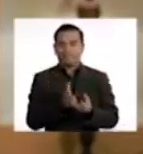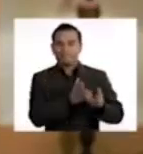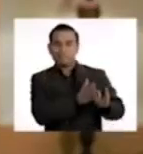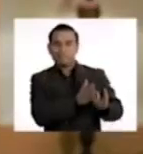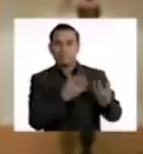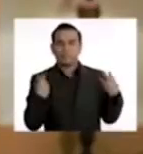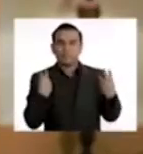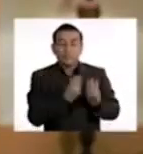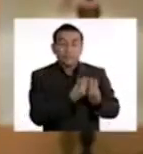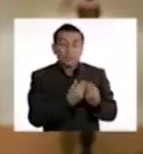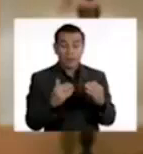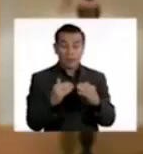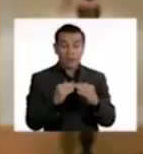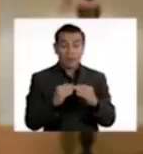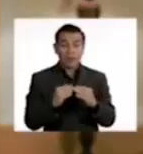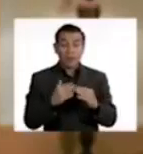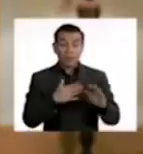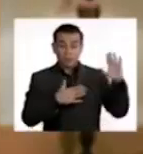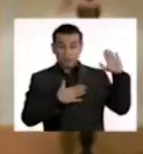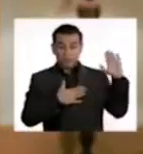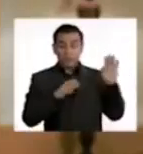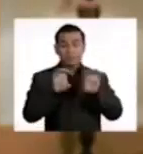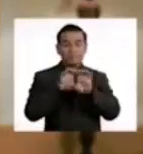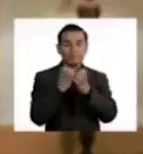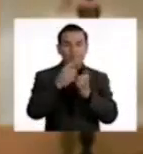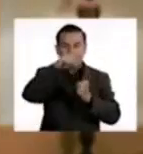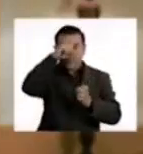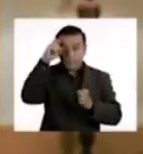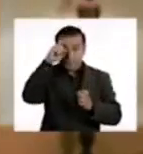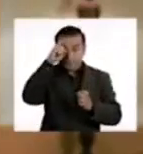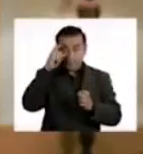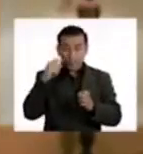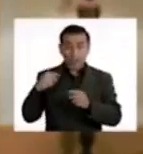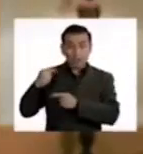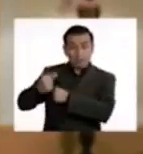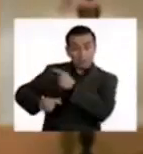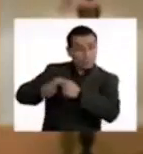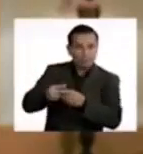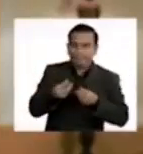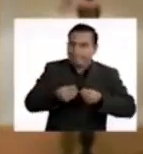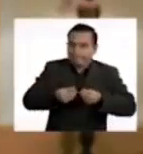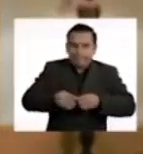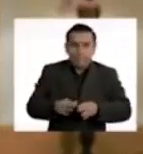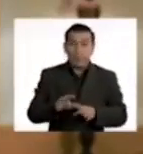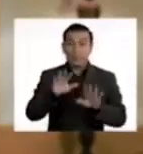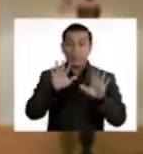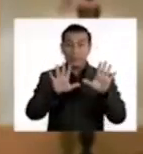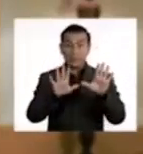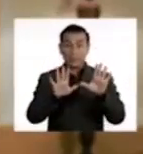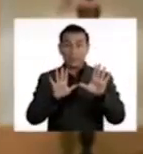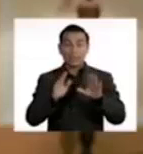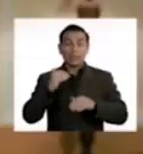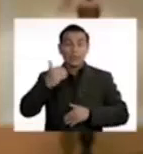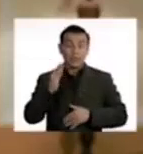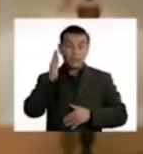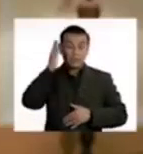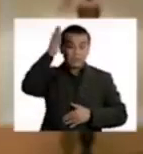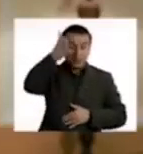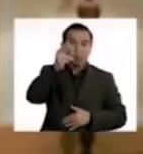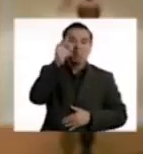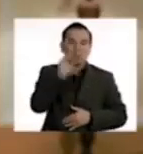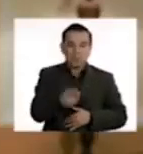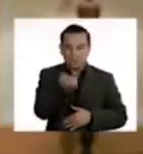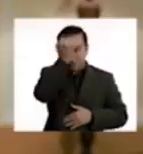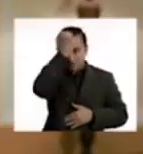que compromete a mí ya mi gabinete de gobierno para que otra generación más no se pierda para que no estemos dentro de diez años cometiendo de nuevo los